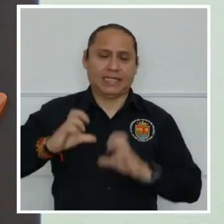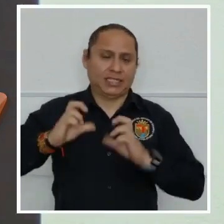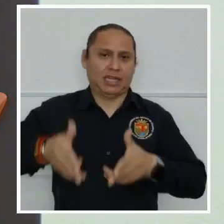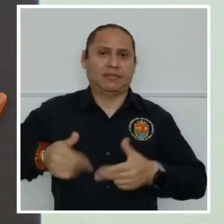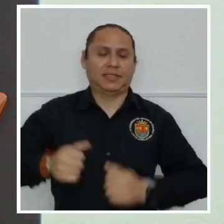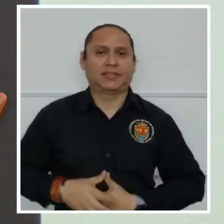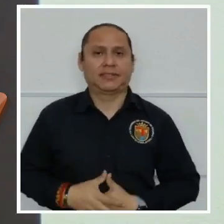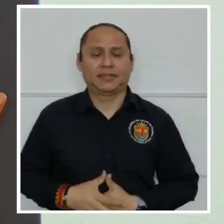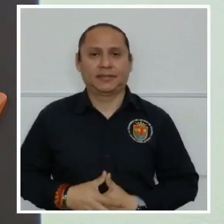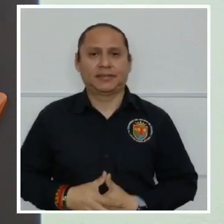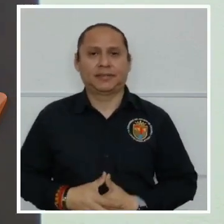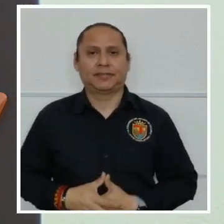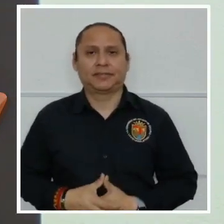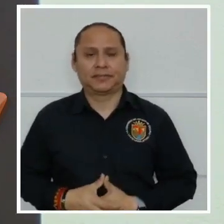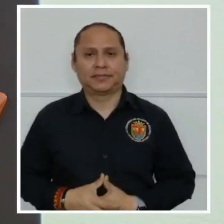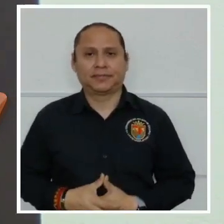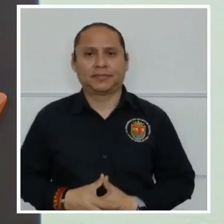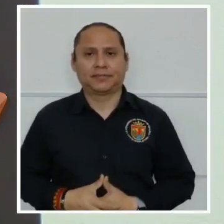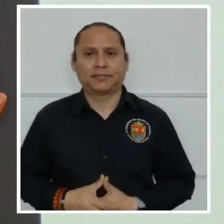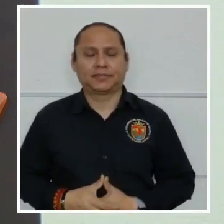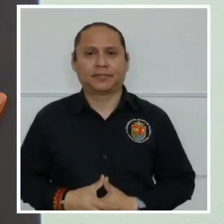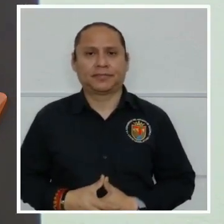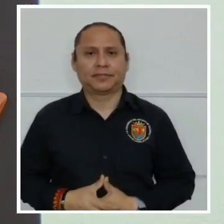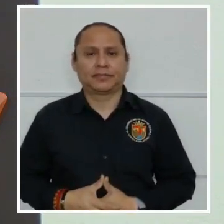Chiapas. Resulta que